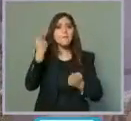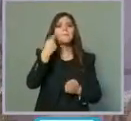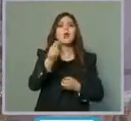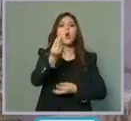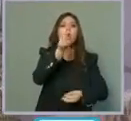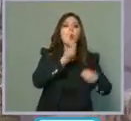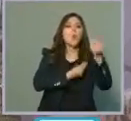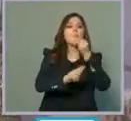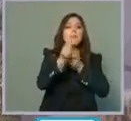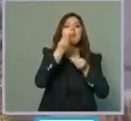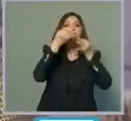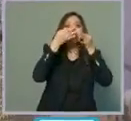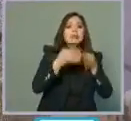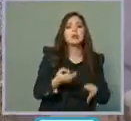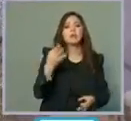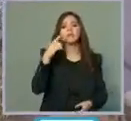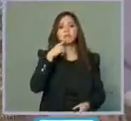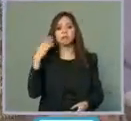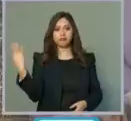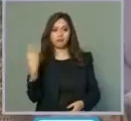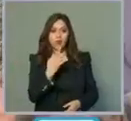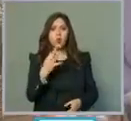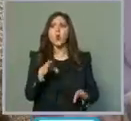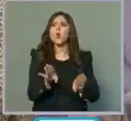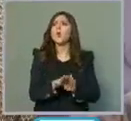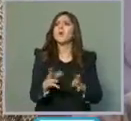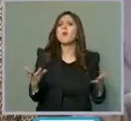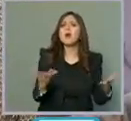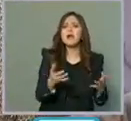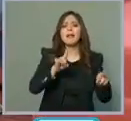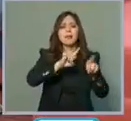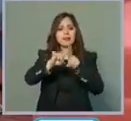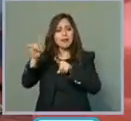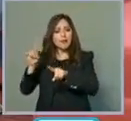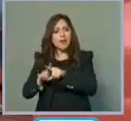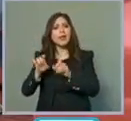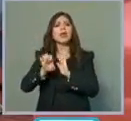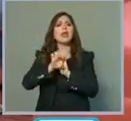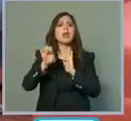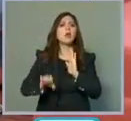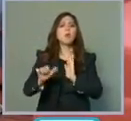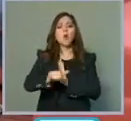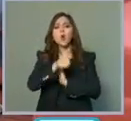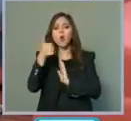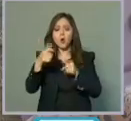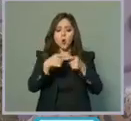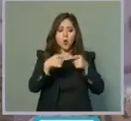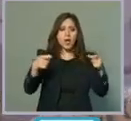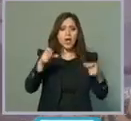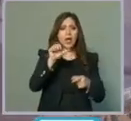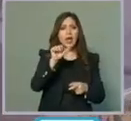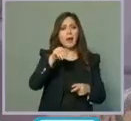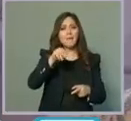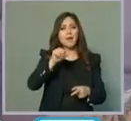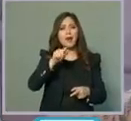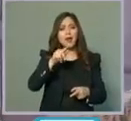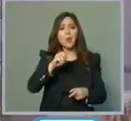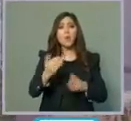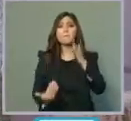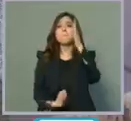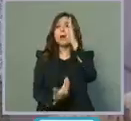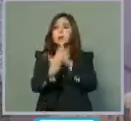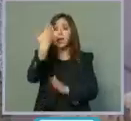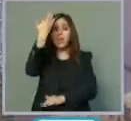favor, rico. ¿Cómo lo vamos a hacer? Variado. Es que les encantó la barrita de amaranto, desayuno, comida y cena, barrita de amaranto.